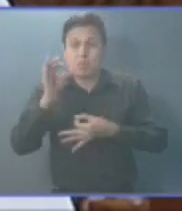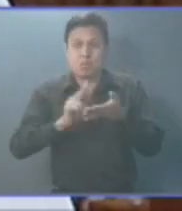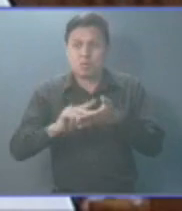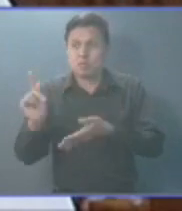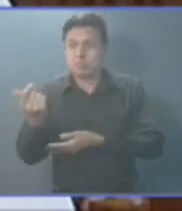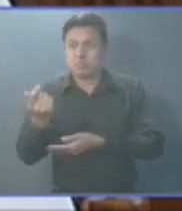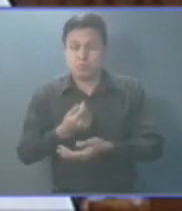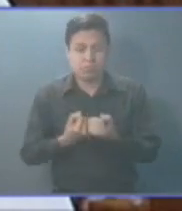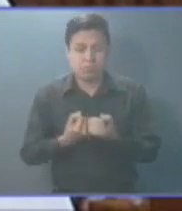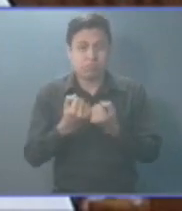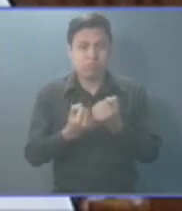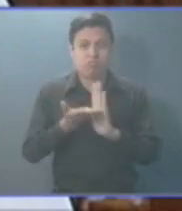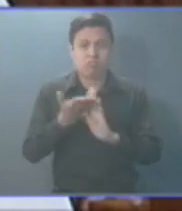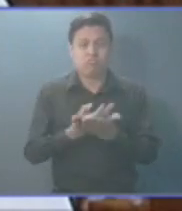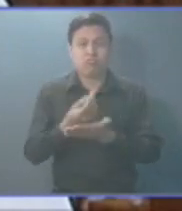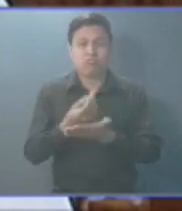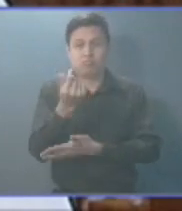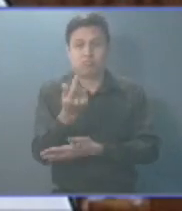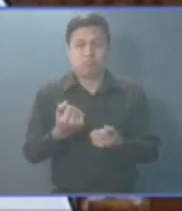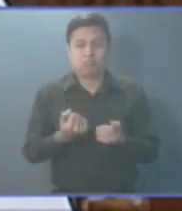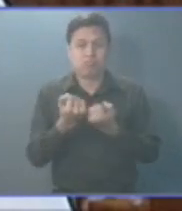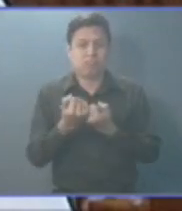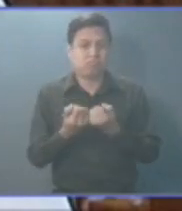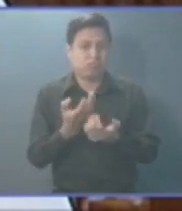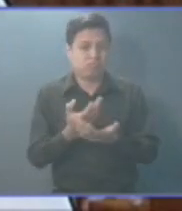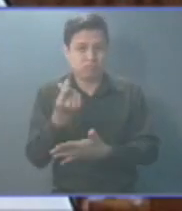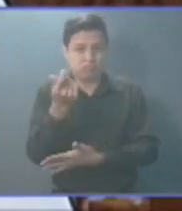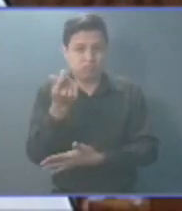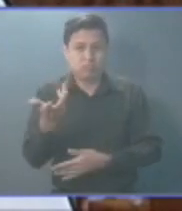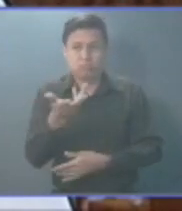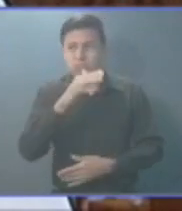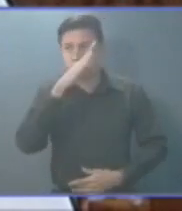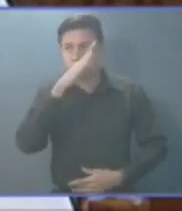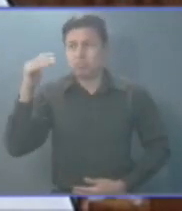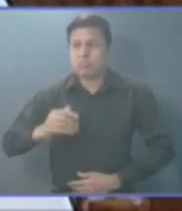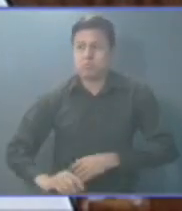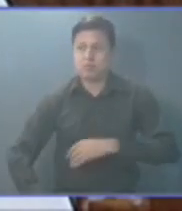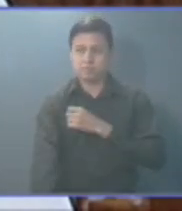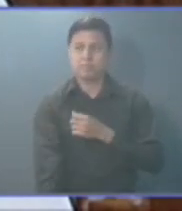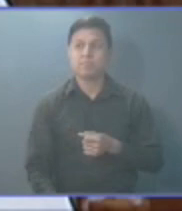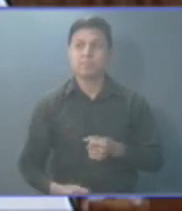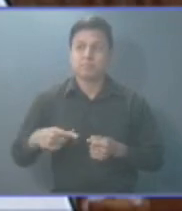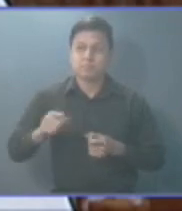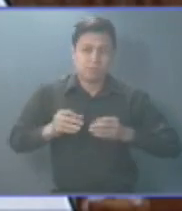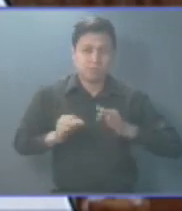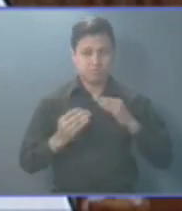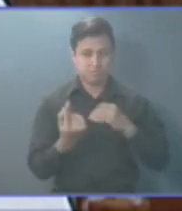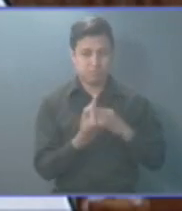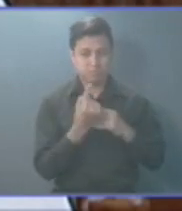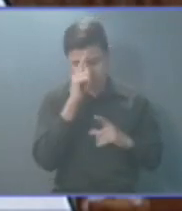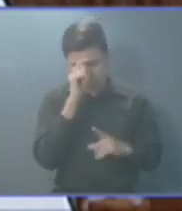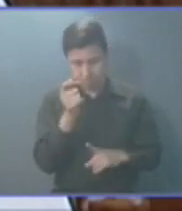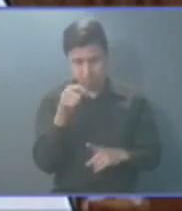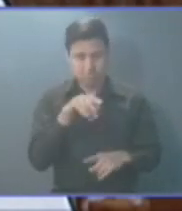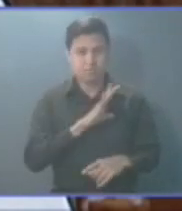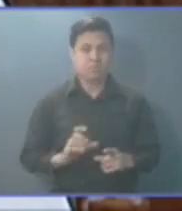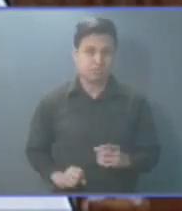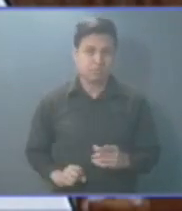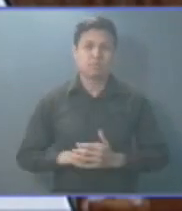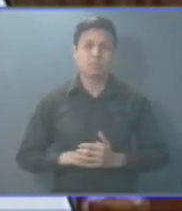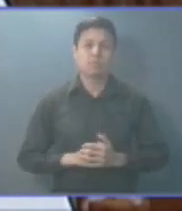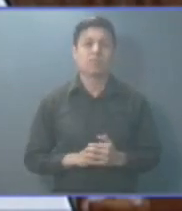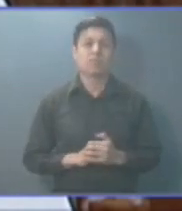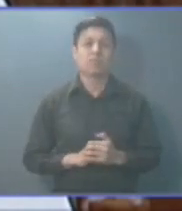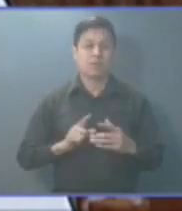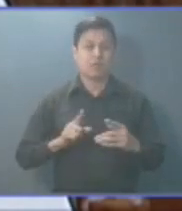Fiscal para la Atención de la Crisis Sanitaria y Económica causada por el COVID-19 en El Salvador, por un